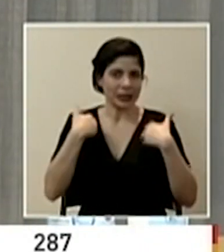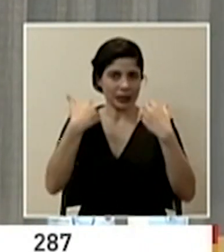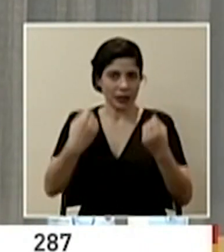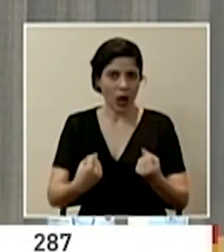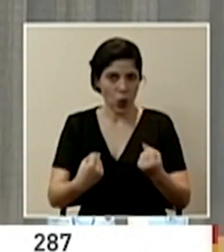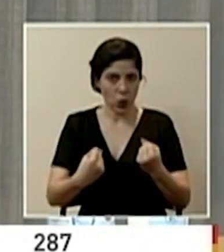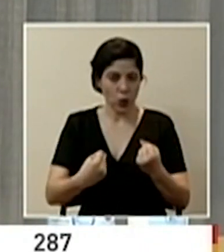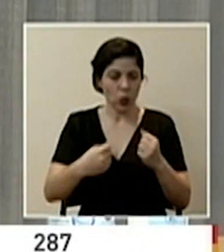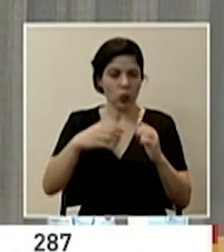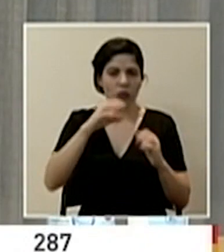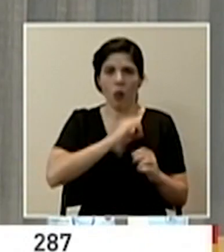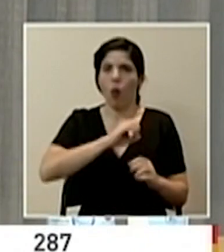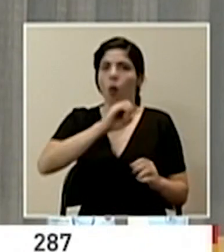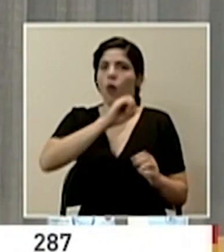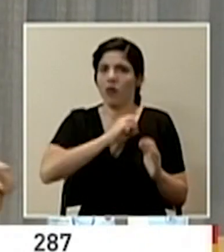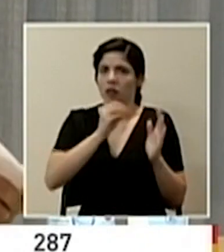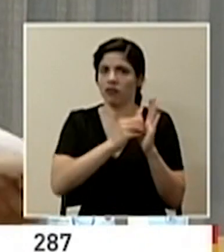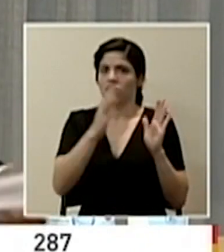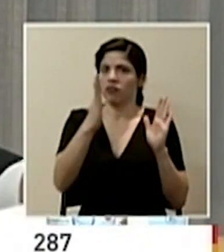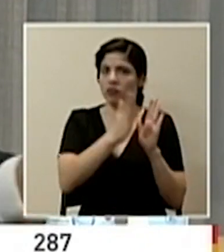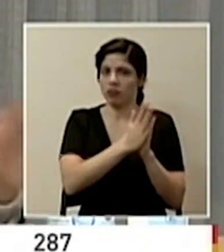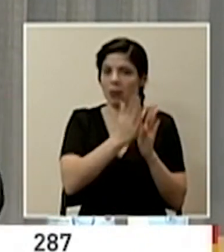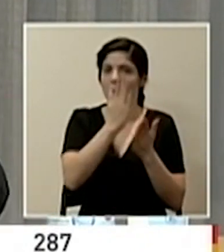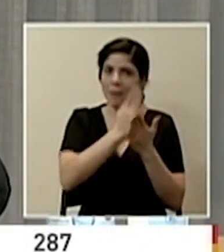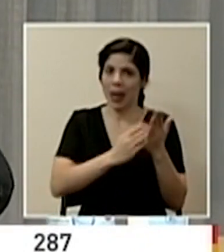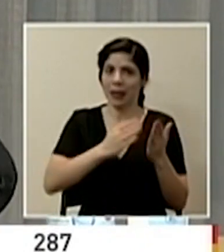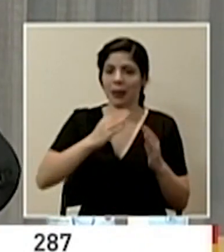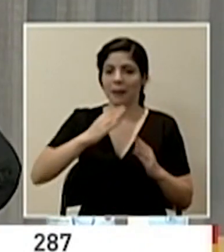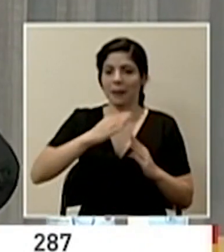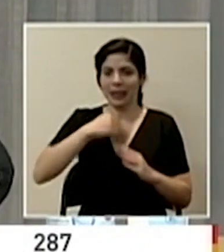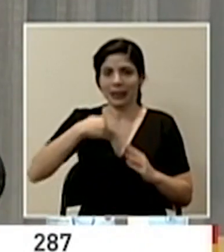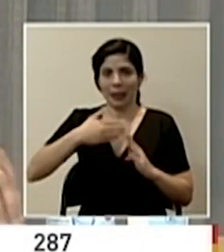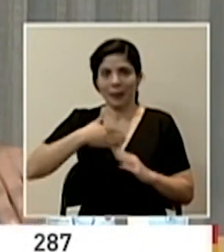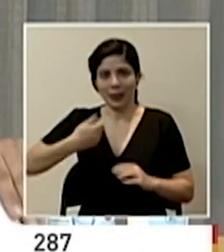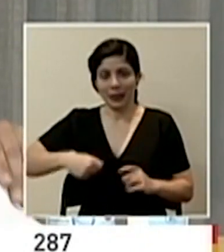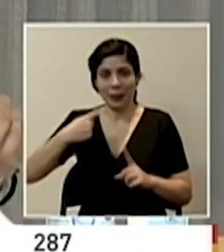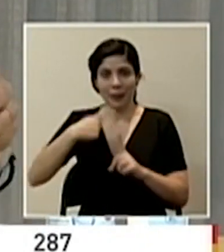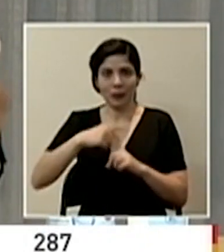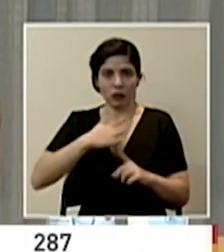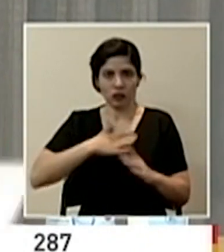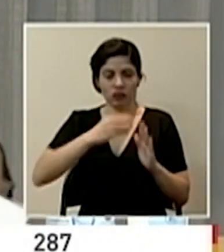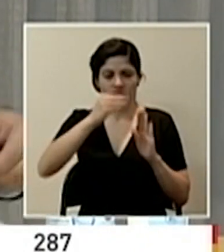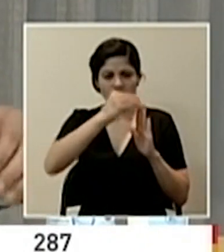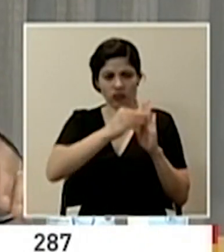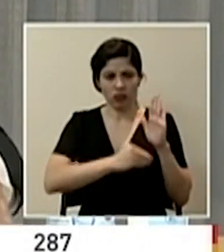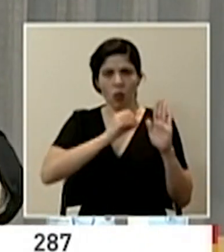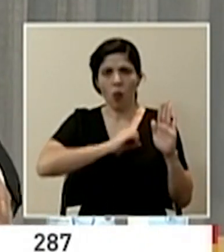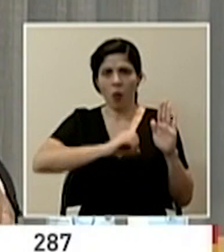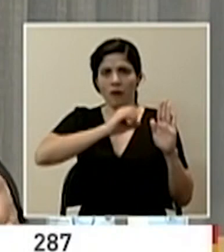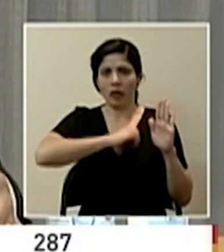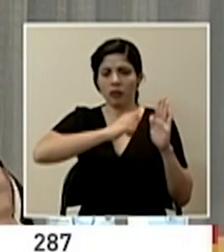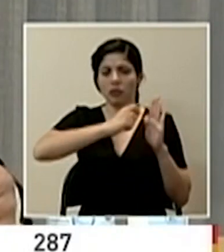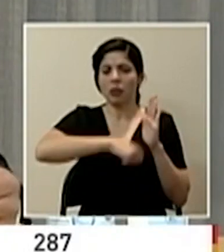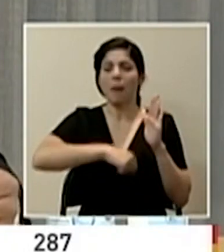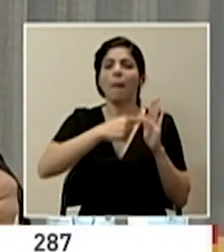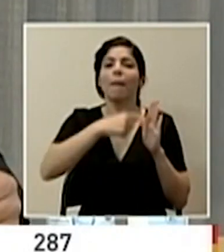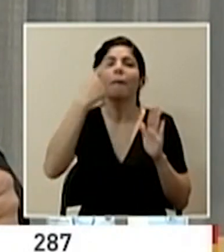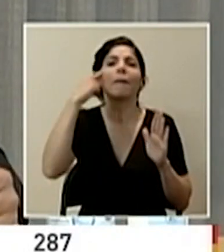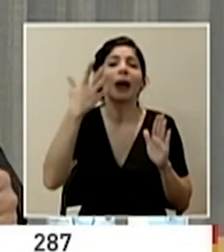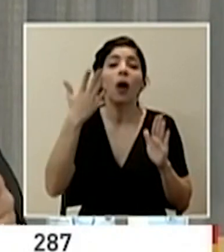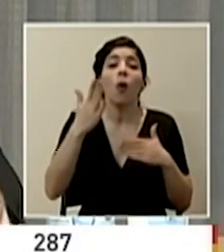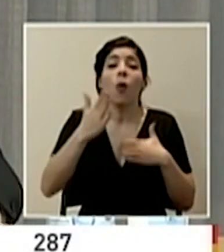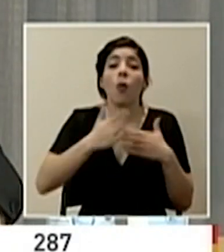Salud, oficializados en esa directriz por el Ministerio de la Presidencia y por mi persona, para